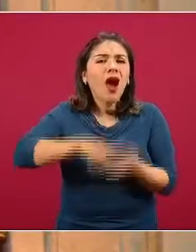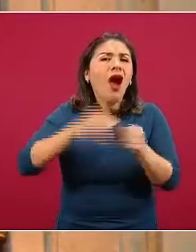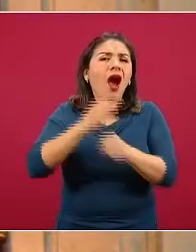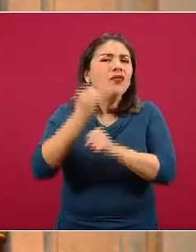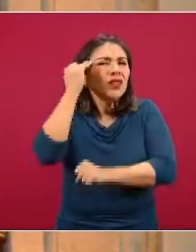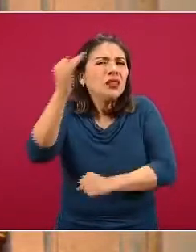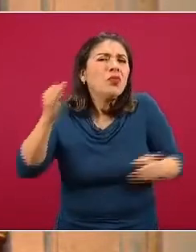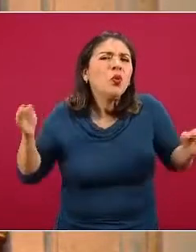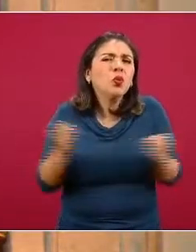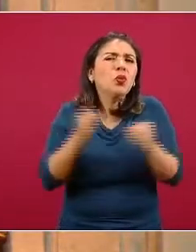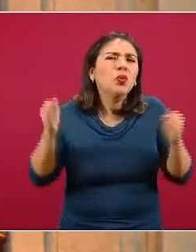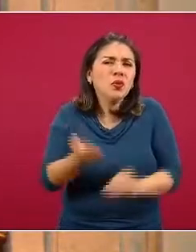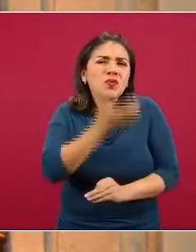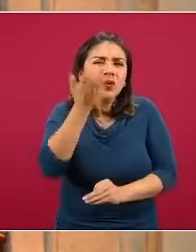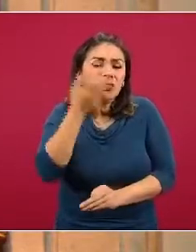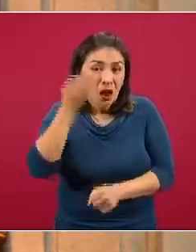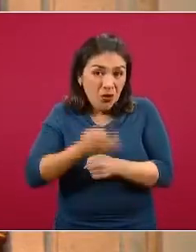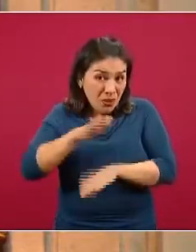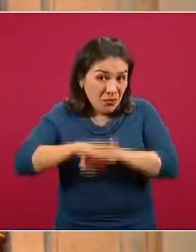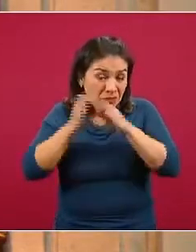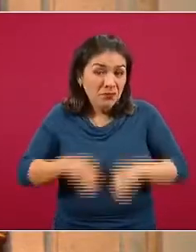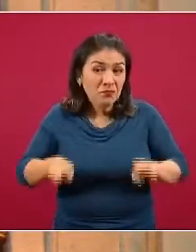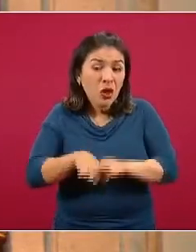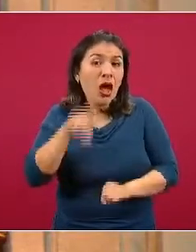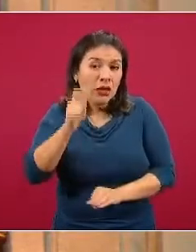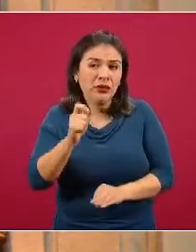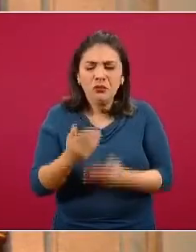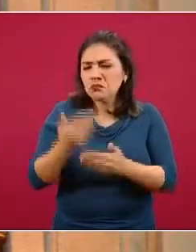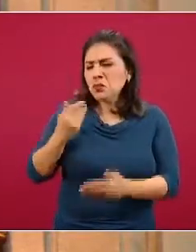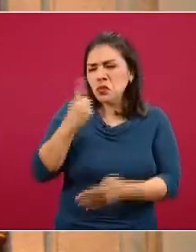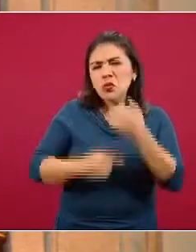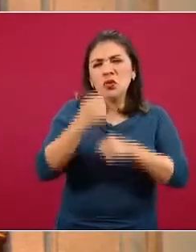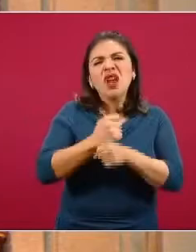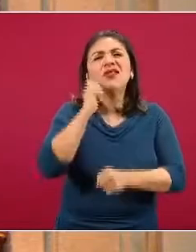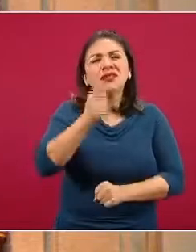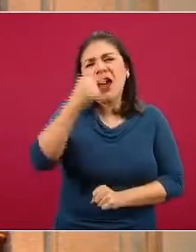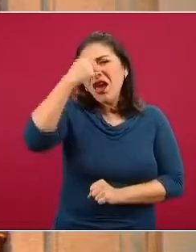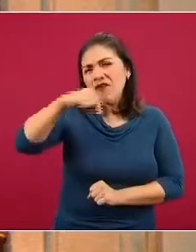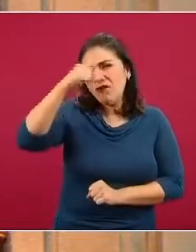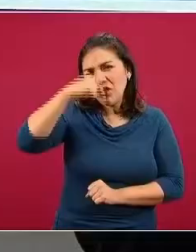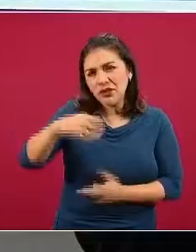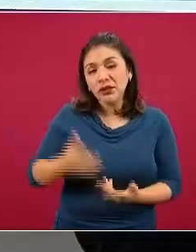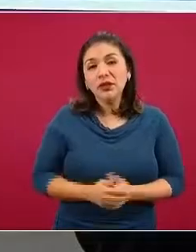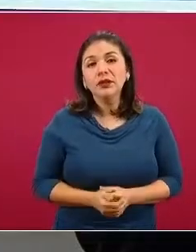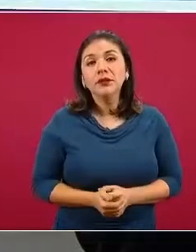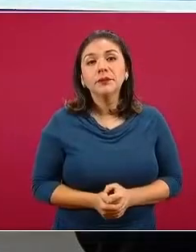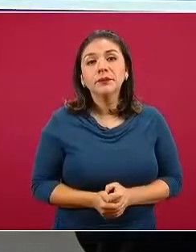temporada invernal, a lo mejor el más importante de ellos hasta el año pasado, el de la influenza.